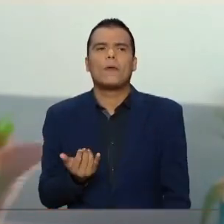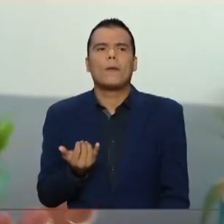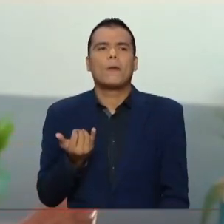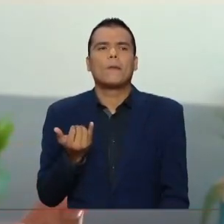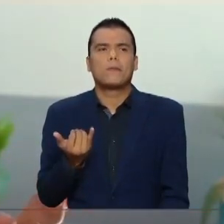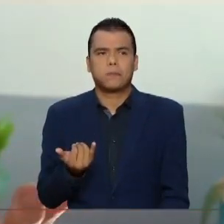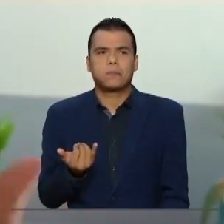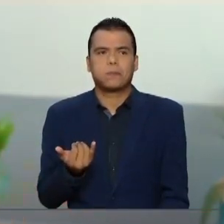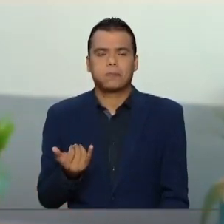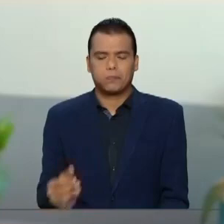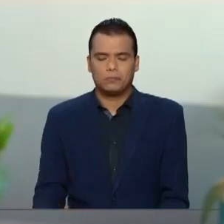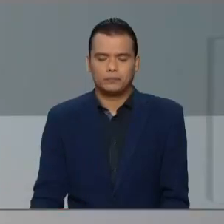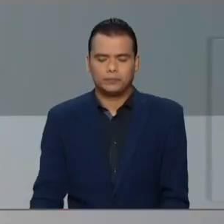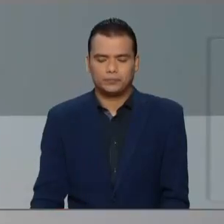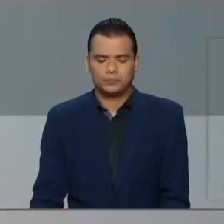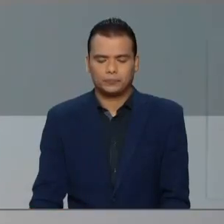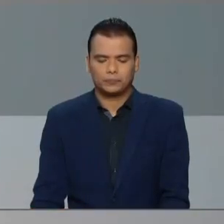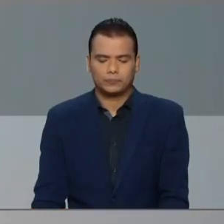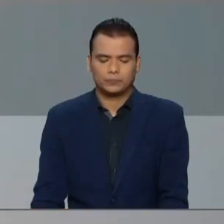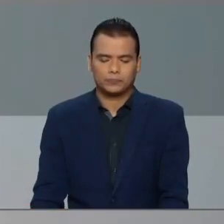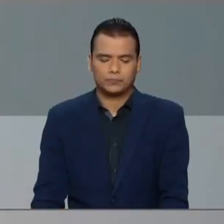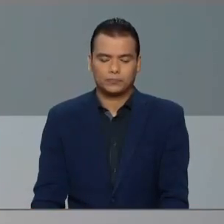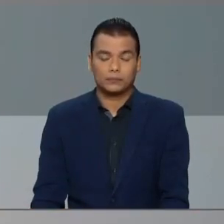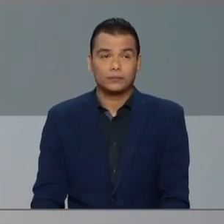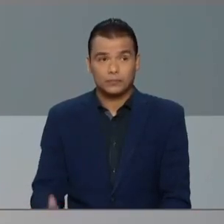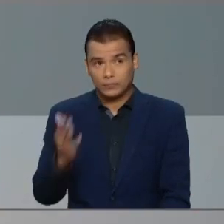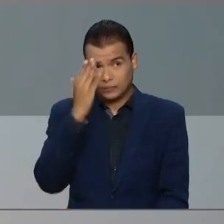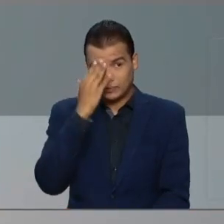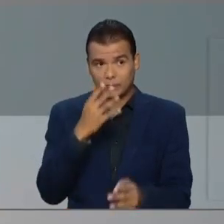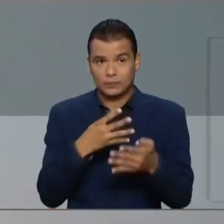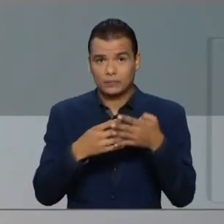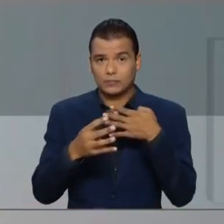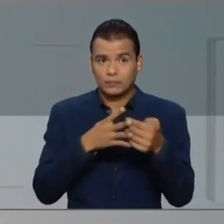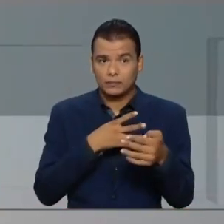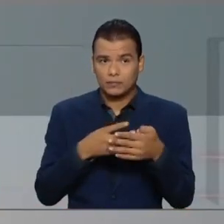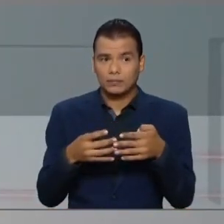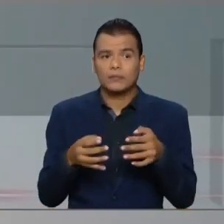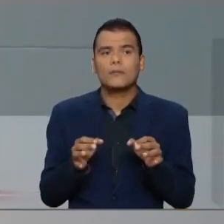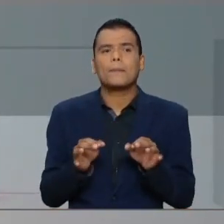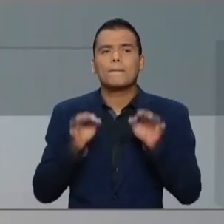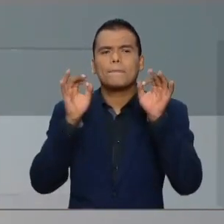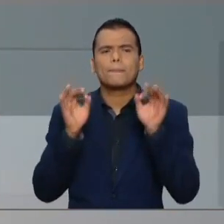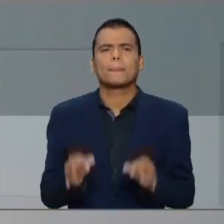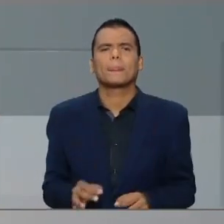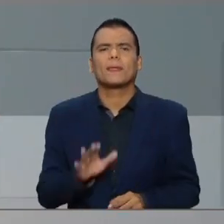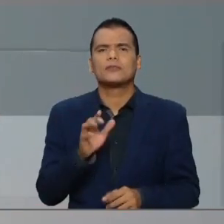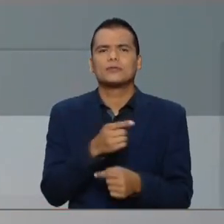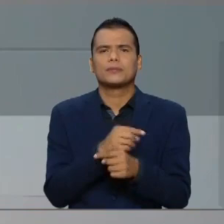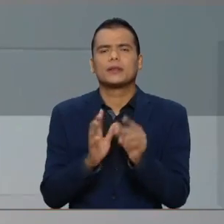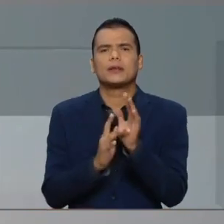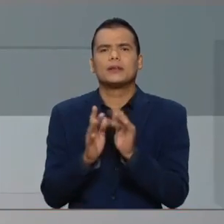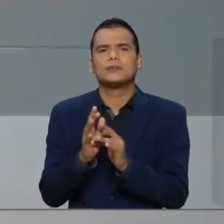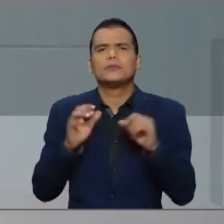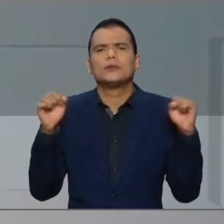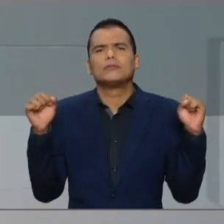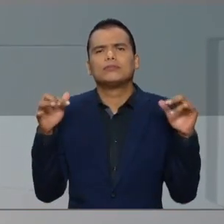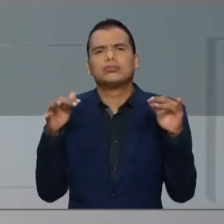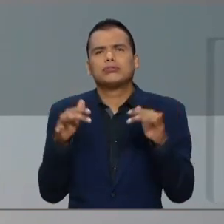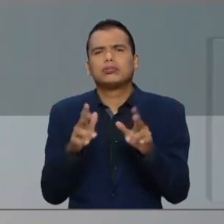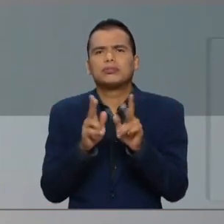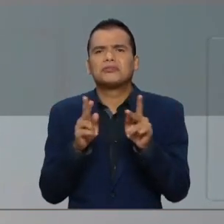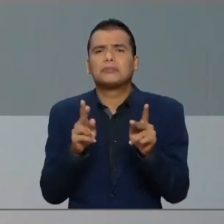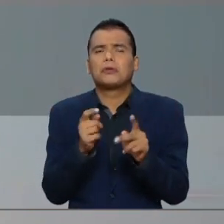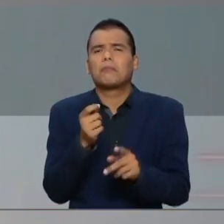cómo se va a solucionar el problema. Vemos como la isla va a tener un promedio, tiene un promedio de ocupación durante la Semana Santa de